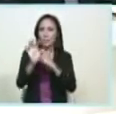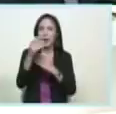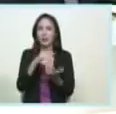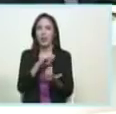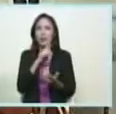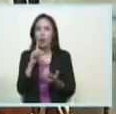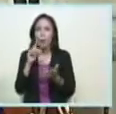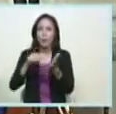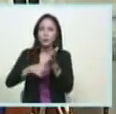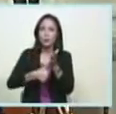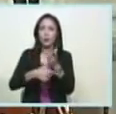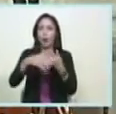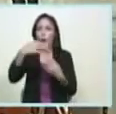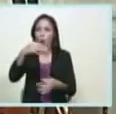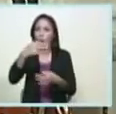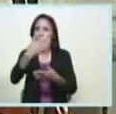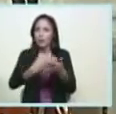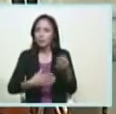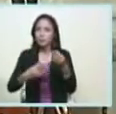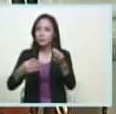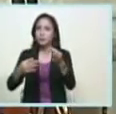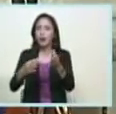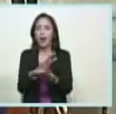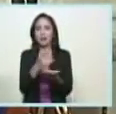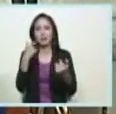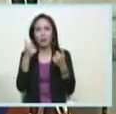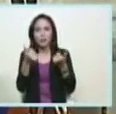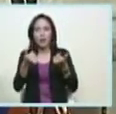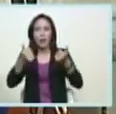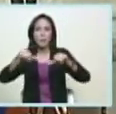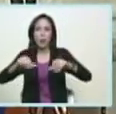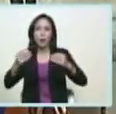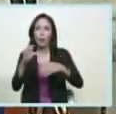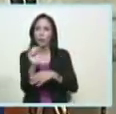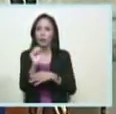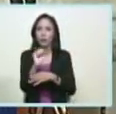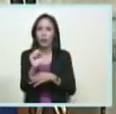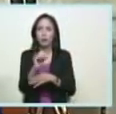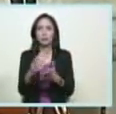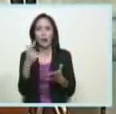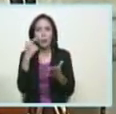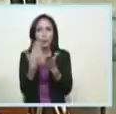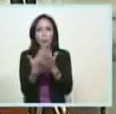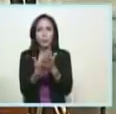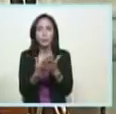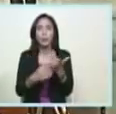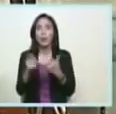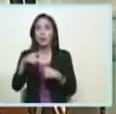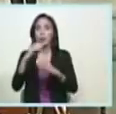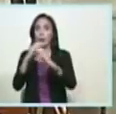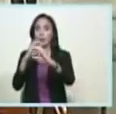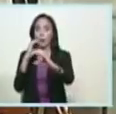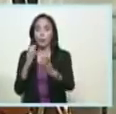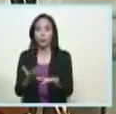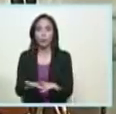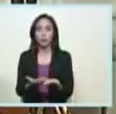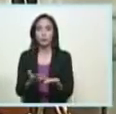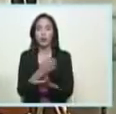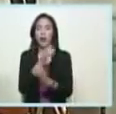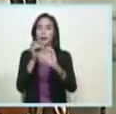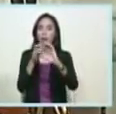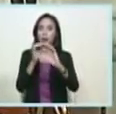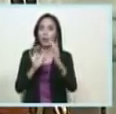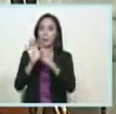su papel su cosa en qué situación está el transporte público de pasajeros